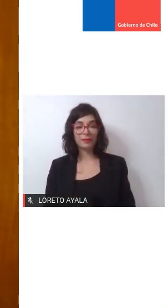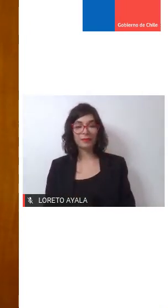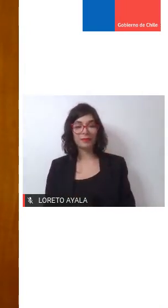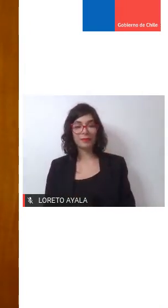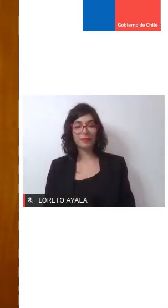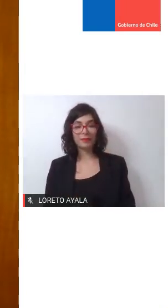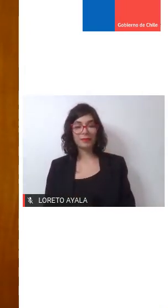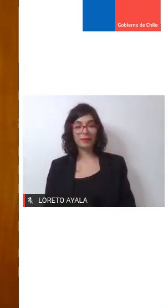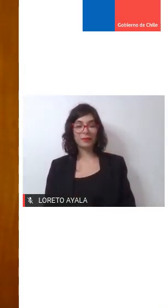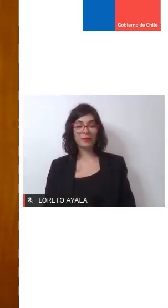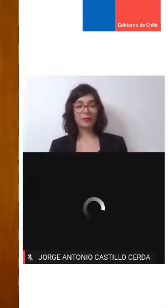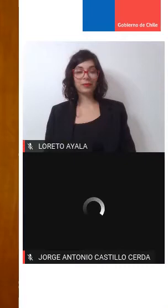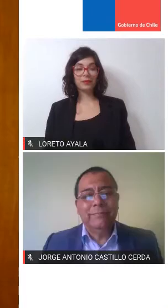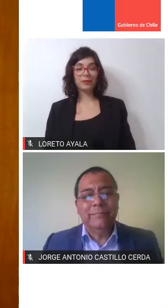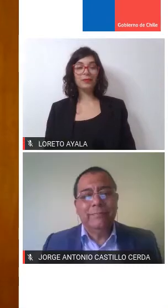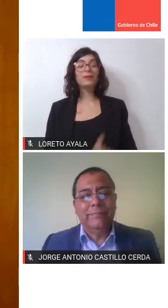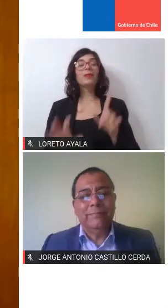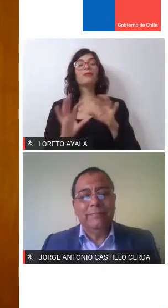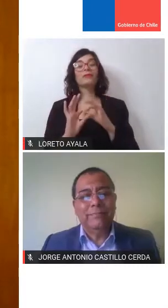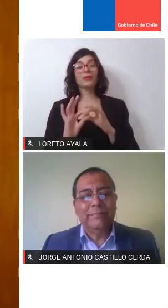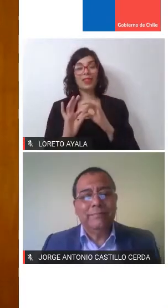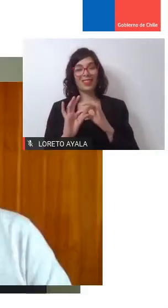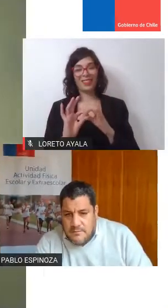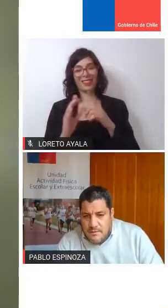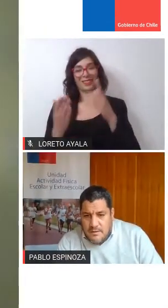invitemos nuevamente a don Jorge.